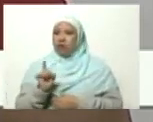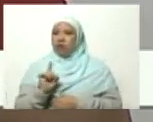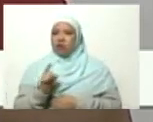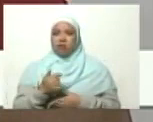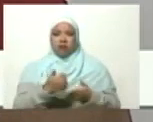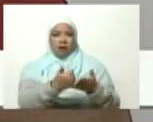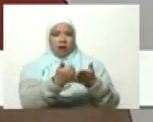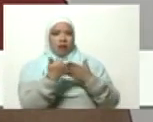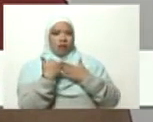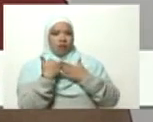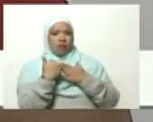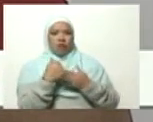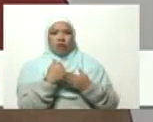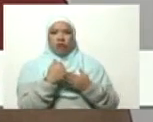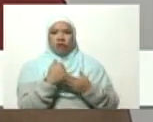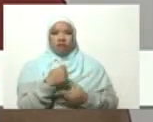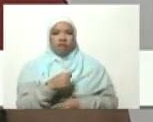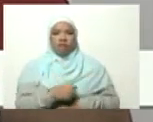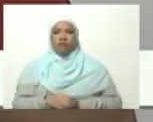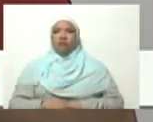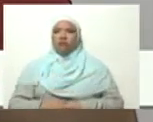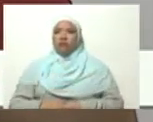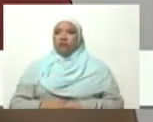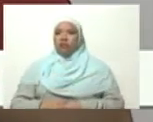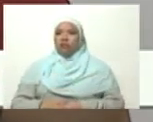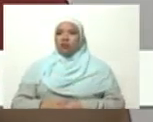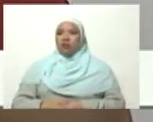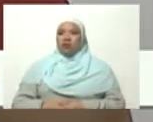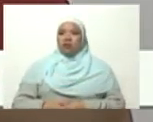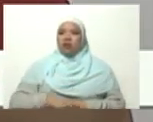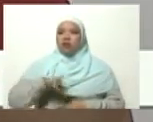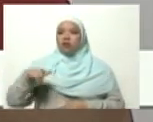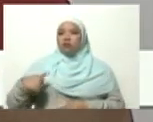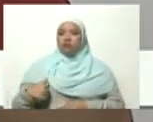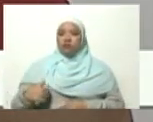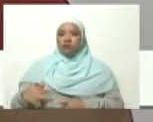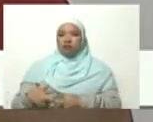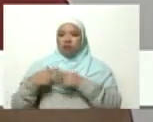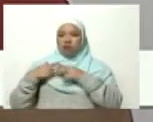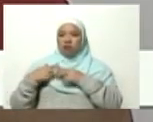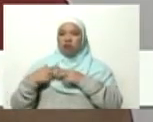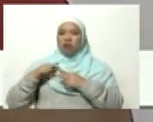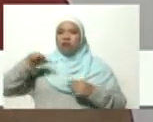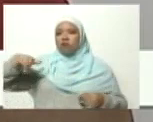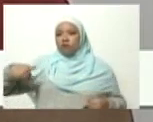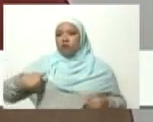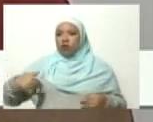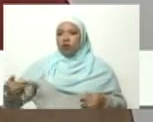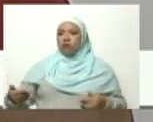ayudando. Tienes que devolvernos nuestros recursos. Son nuestros.